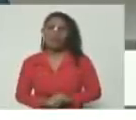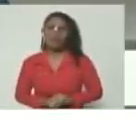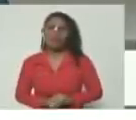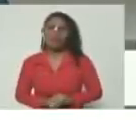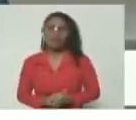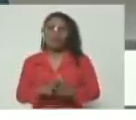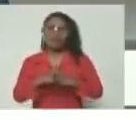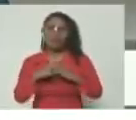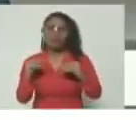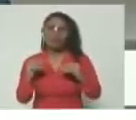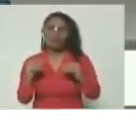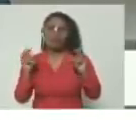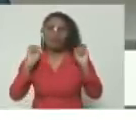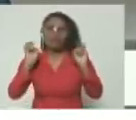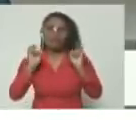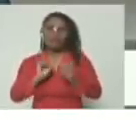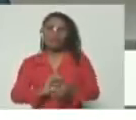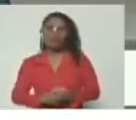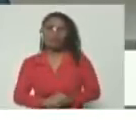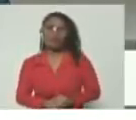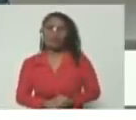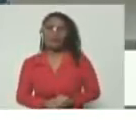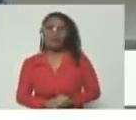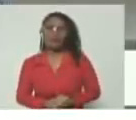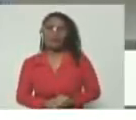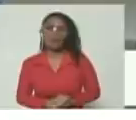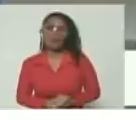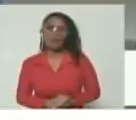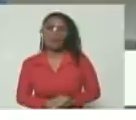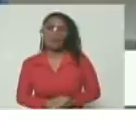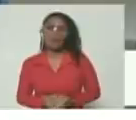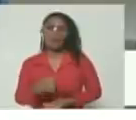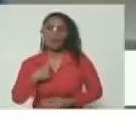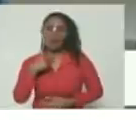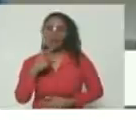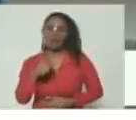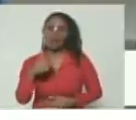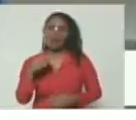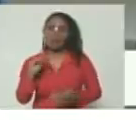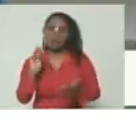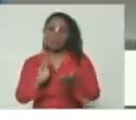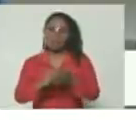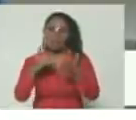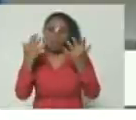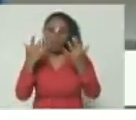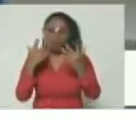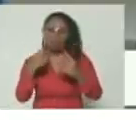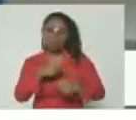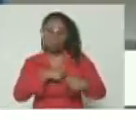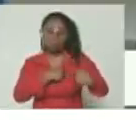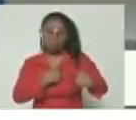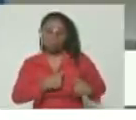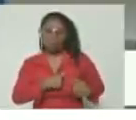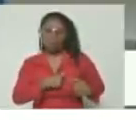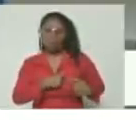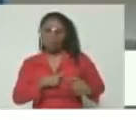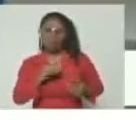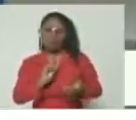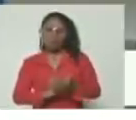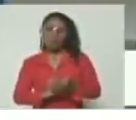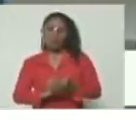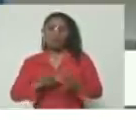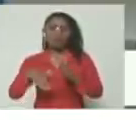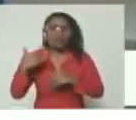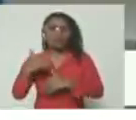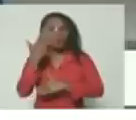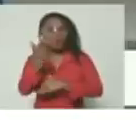en todas las condiciones. Yo le digo, pónganse la mano en el corazón, le dije, después de lo que